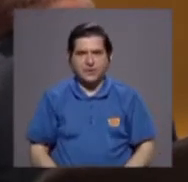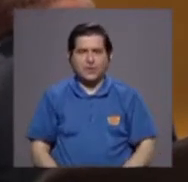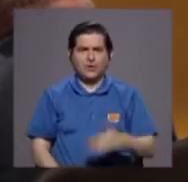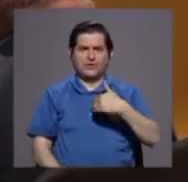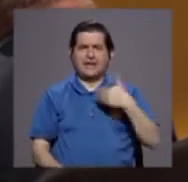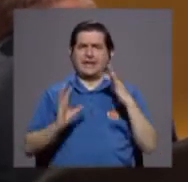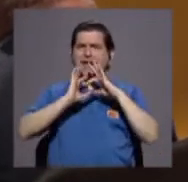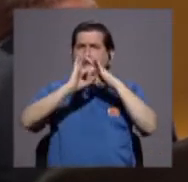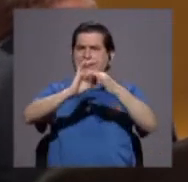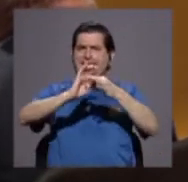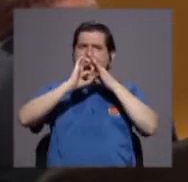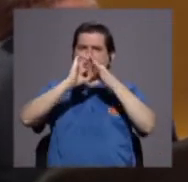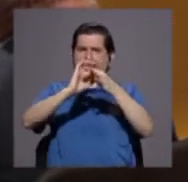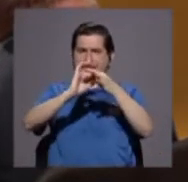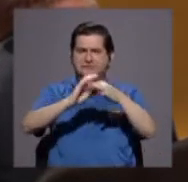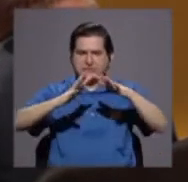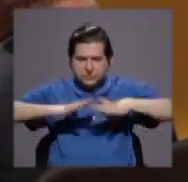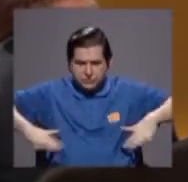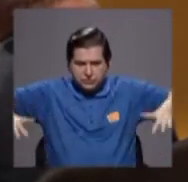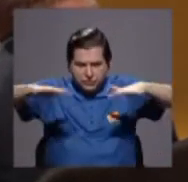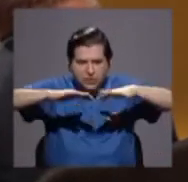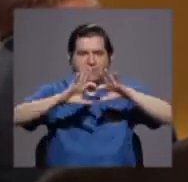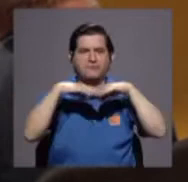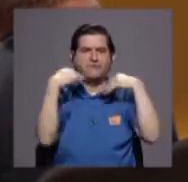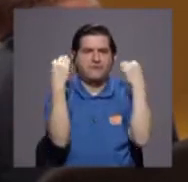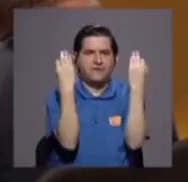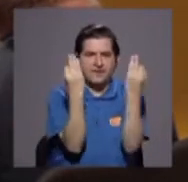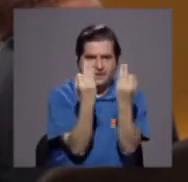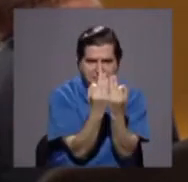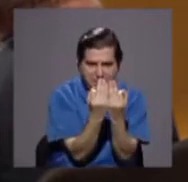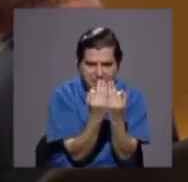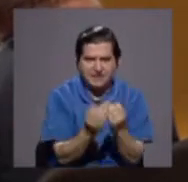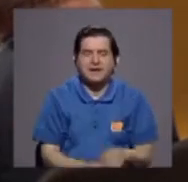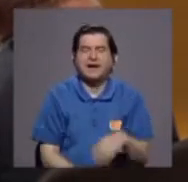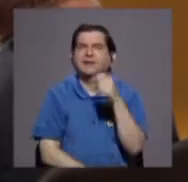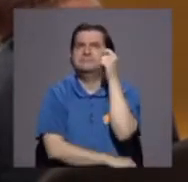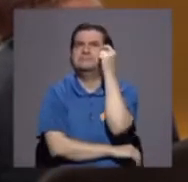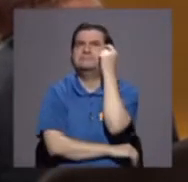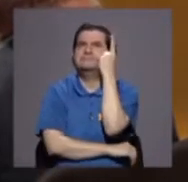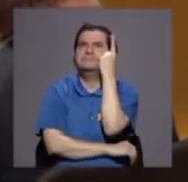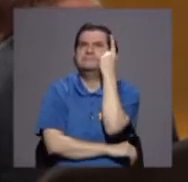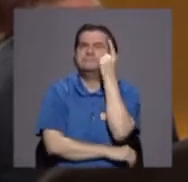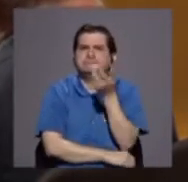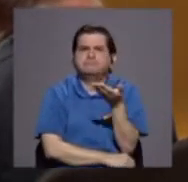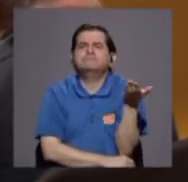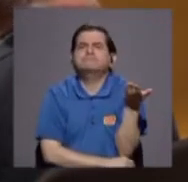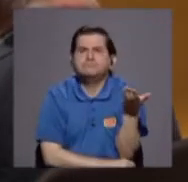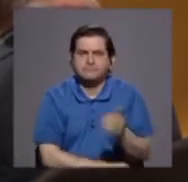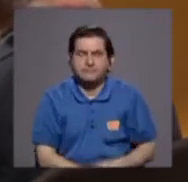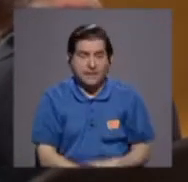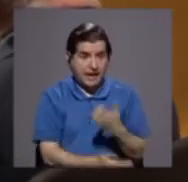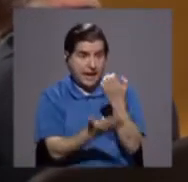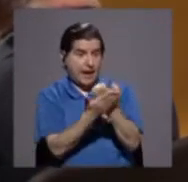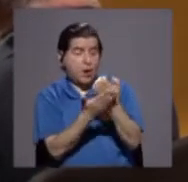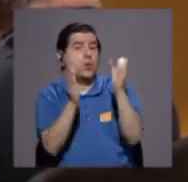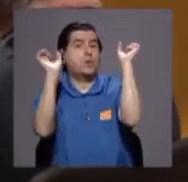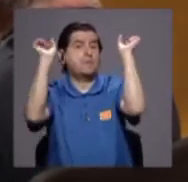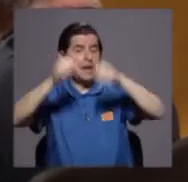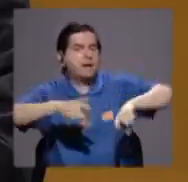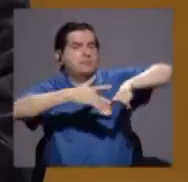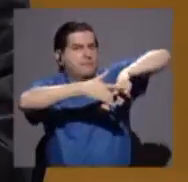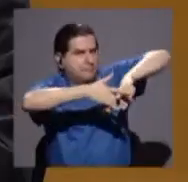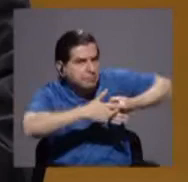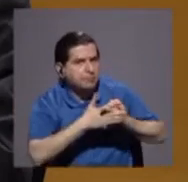tenía que ver con los ámbitos de la familia, entendiendo que la economía podía